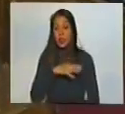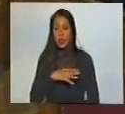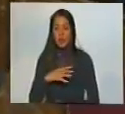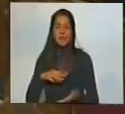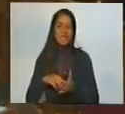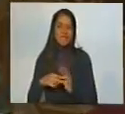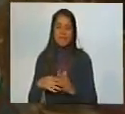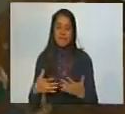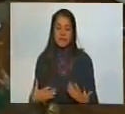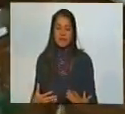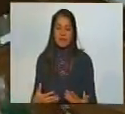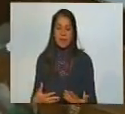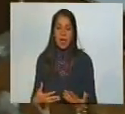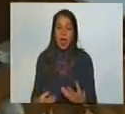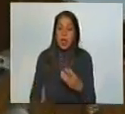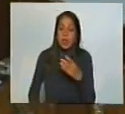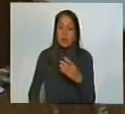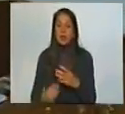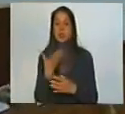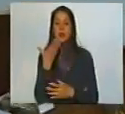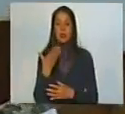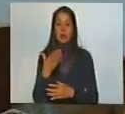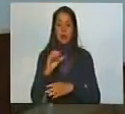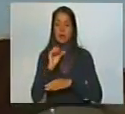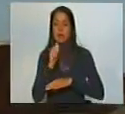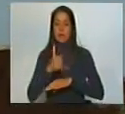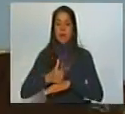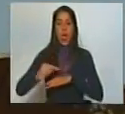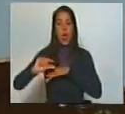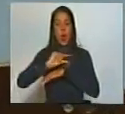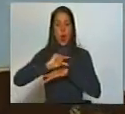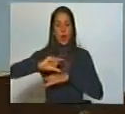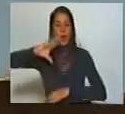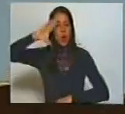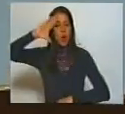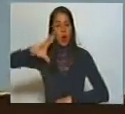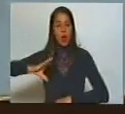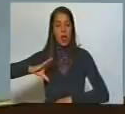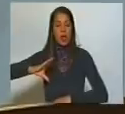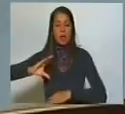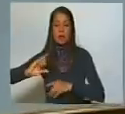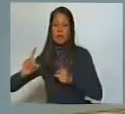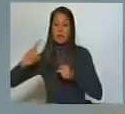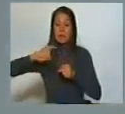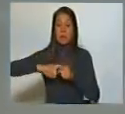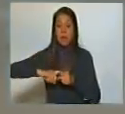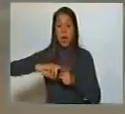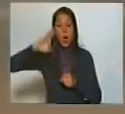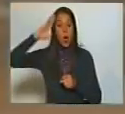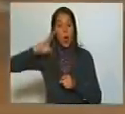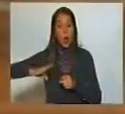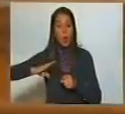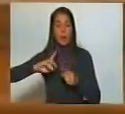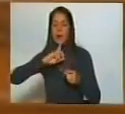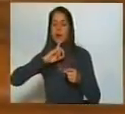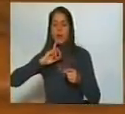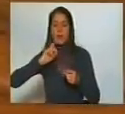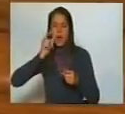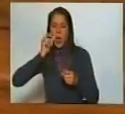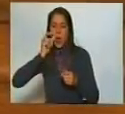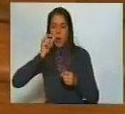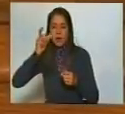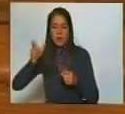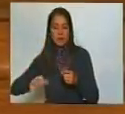Resulta que se constituye la Junta de Gobierno, una junta militar, y en ella estaban el coronel Casanova y el coronel